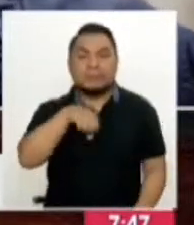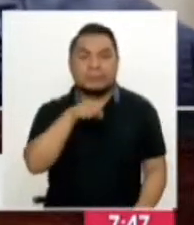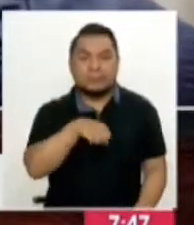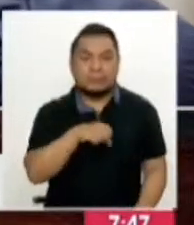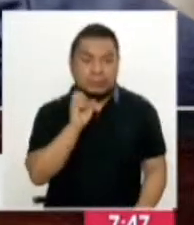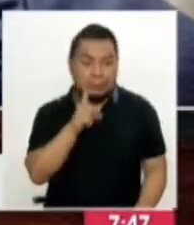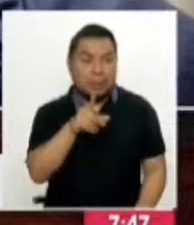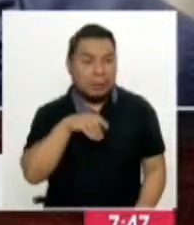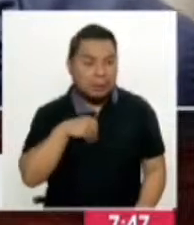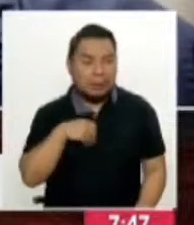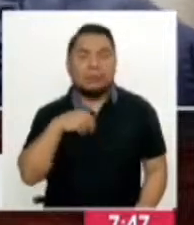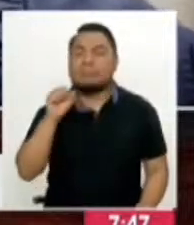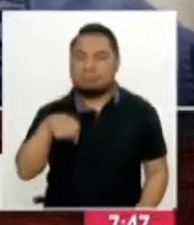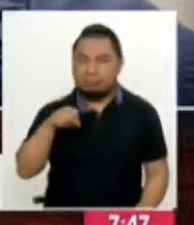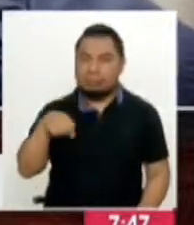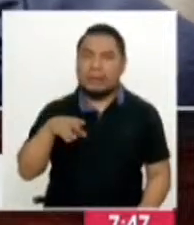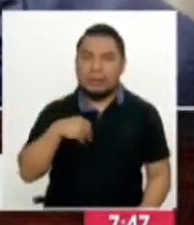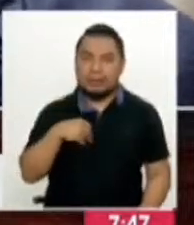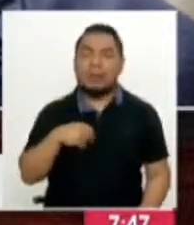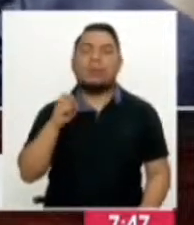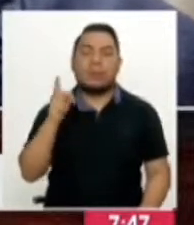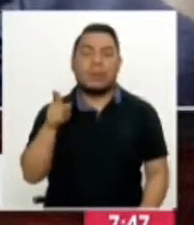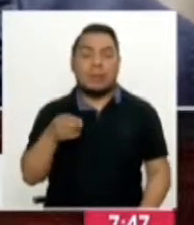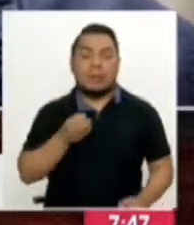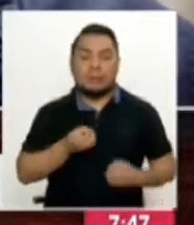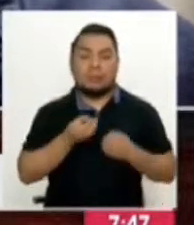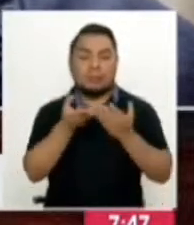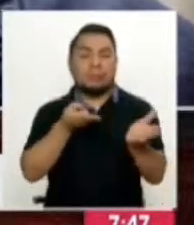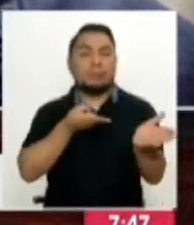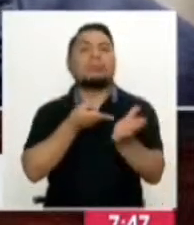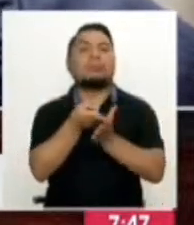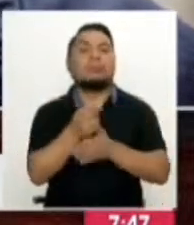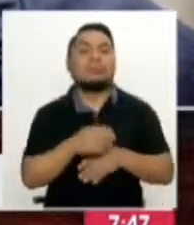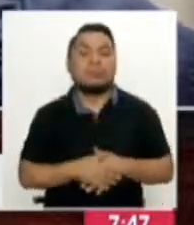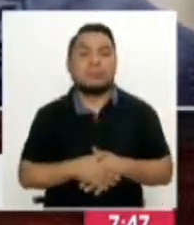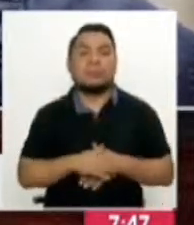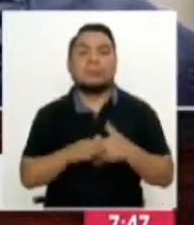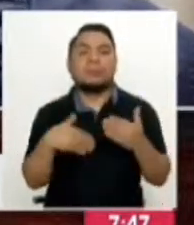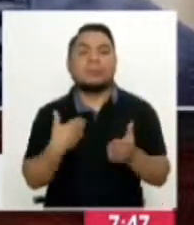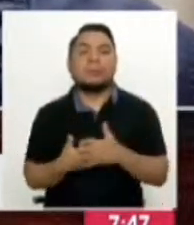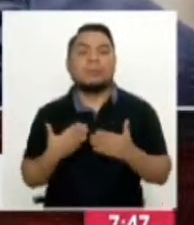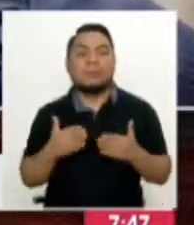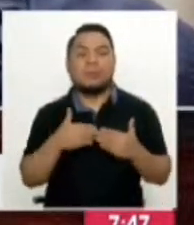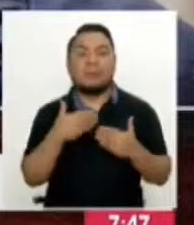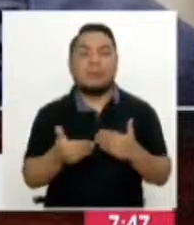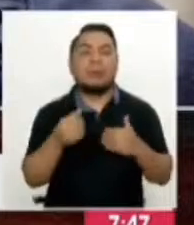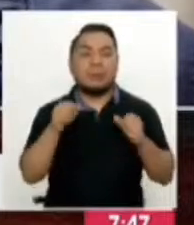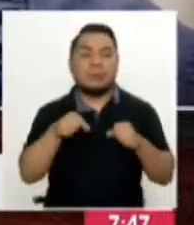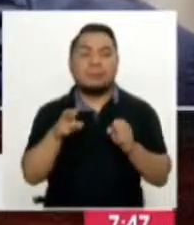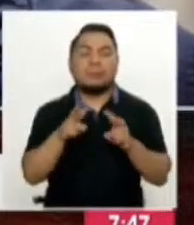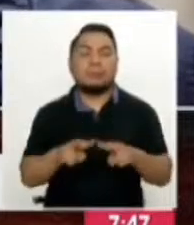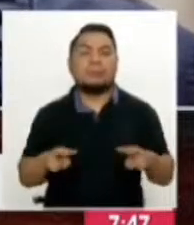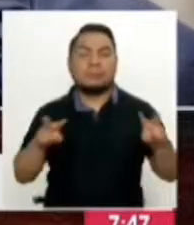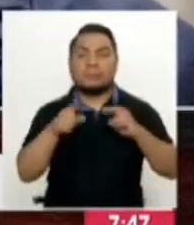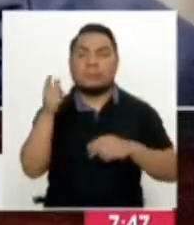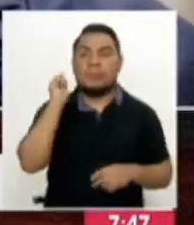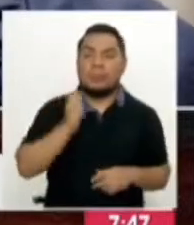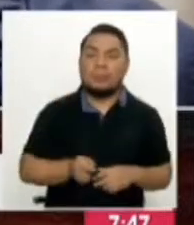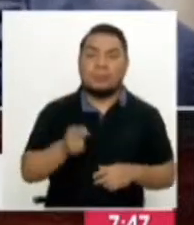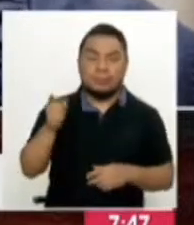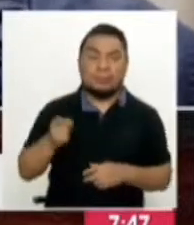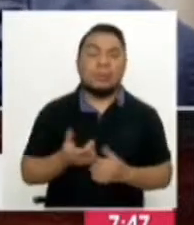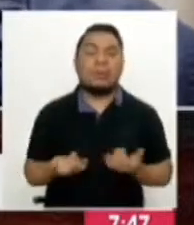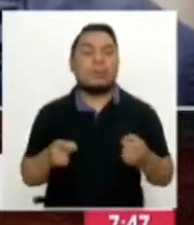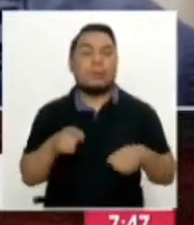delictivo. La norma establece que la confesión sincera tiene que ser a nivel preliminar para que ésta sea valorada por el juez